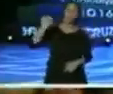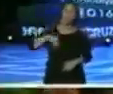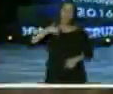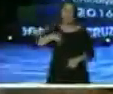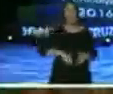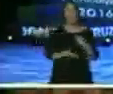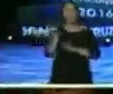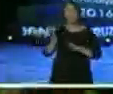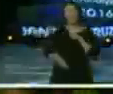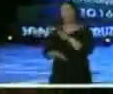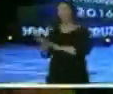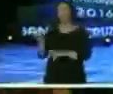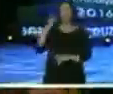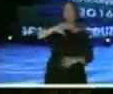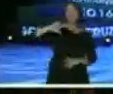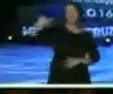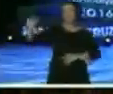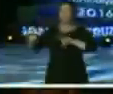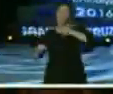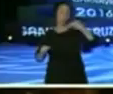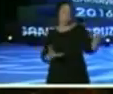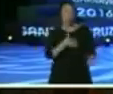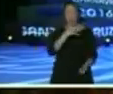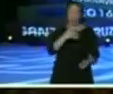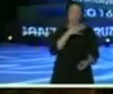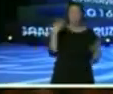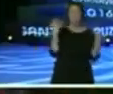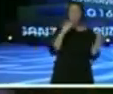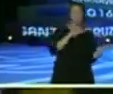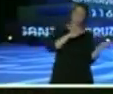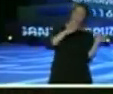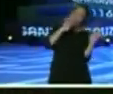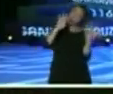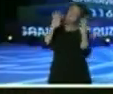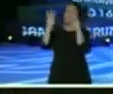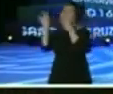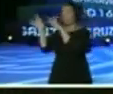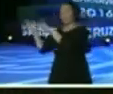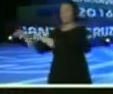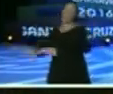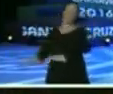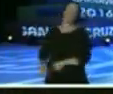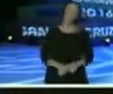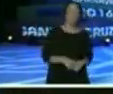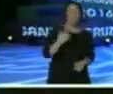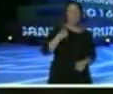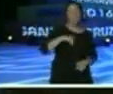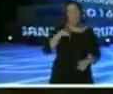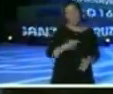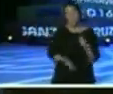nos marchamos. Porque tenemos que marcharnos ya. Y ya